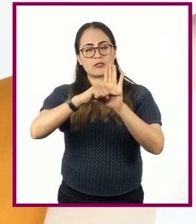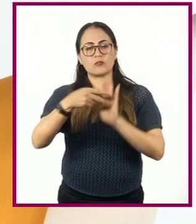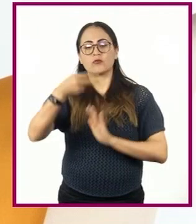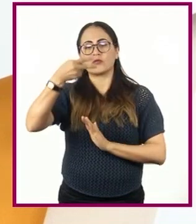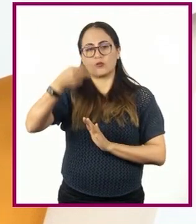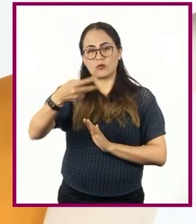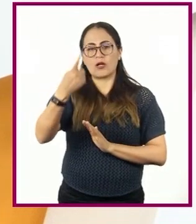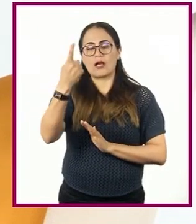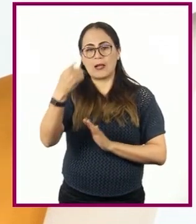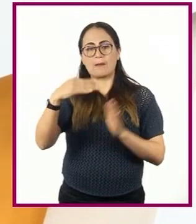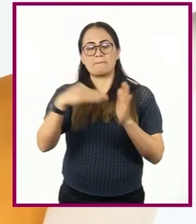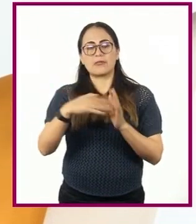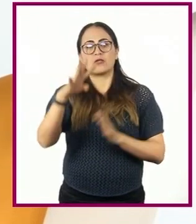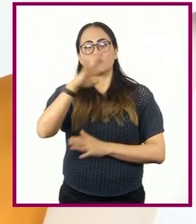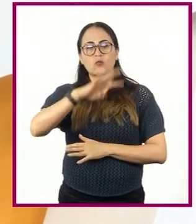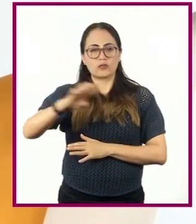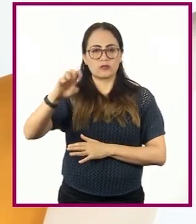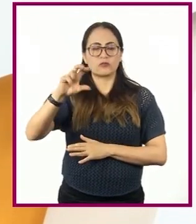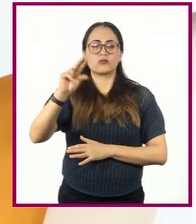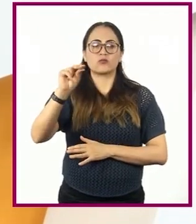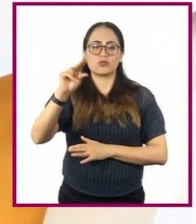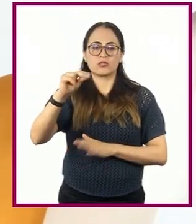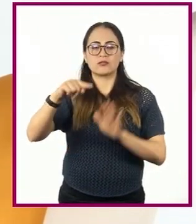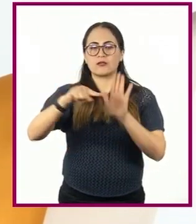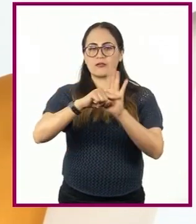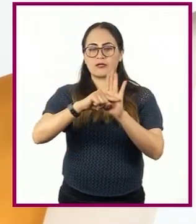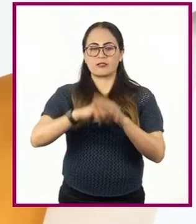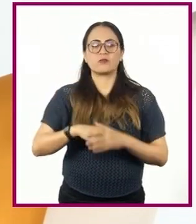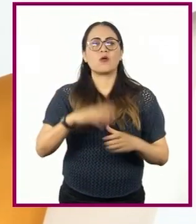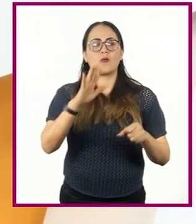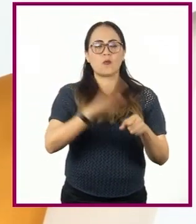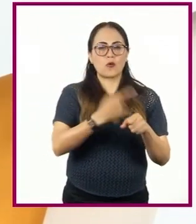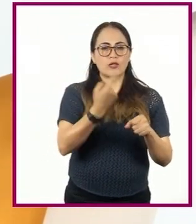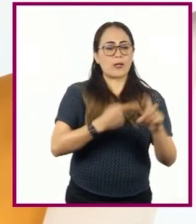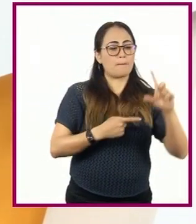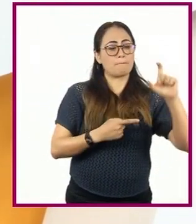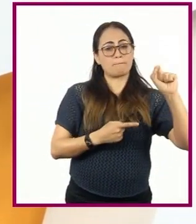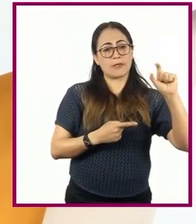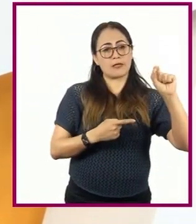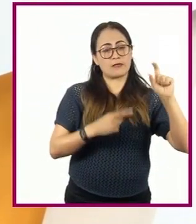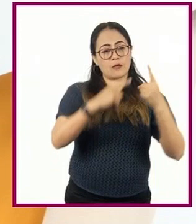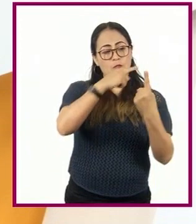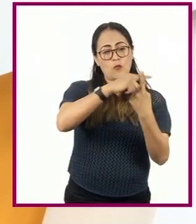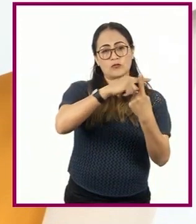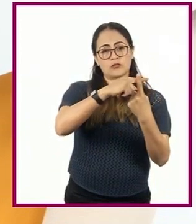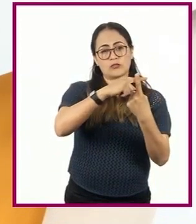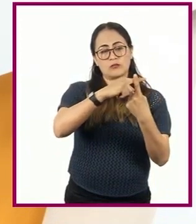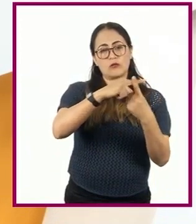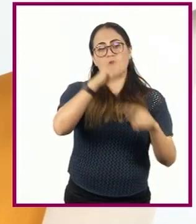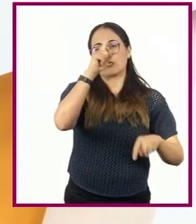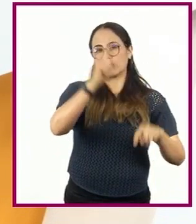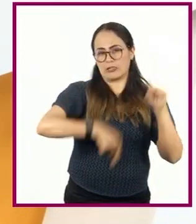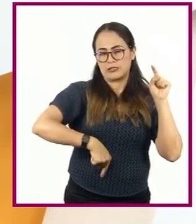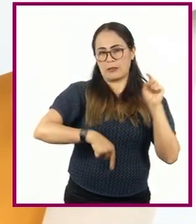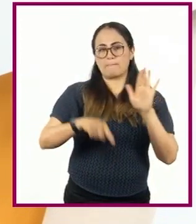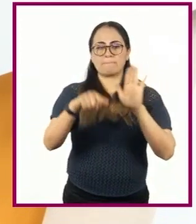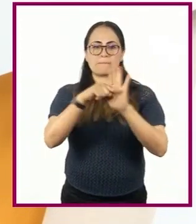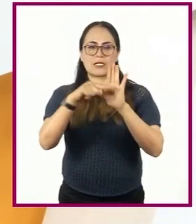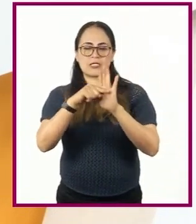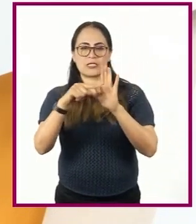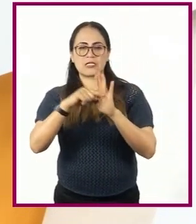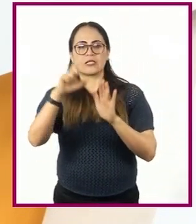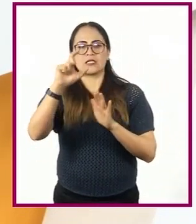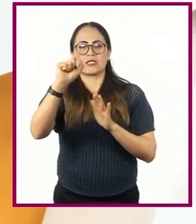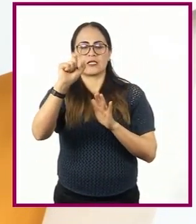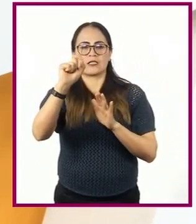a 1480 negativo, porque 20 positivo se anulan con 20 negativo